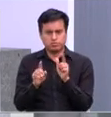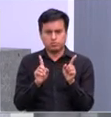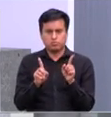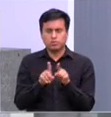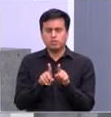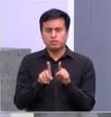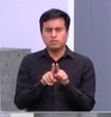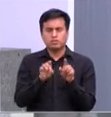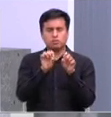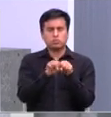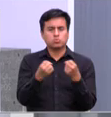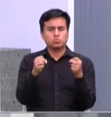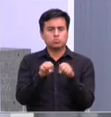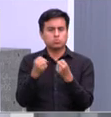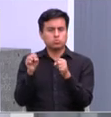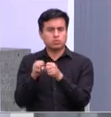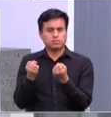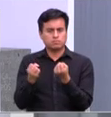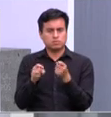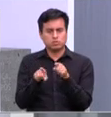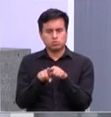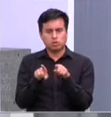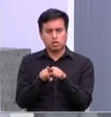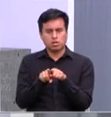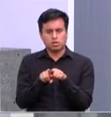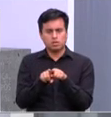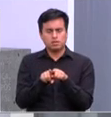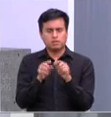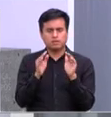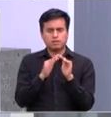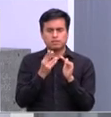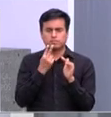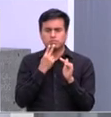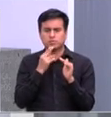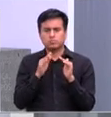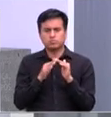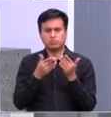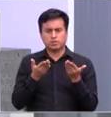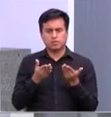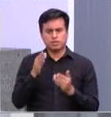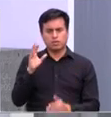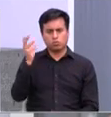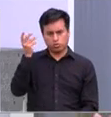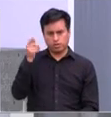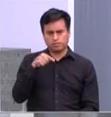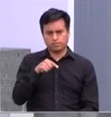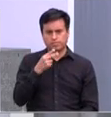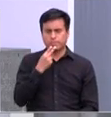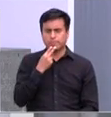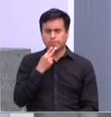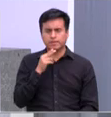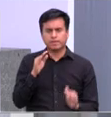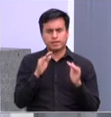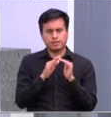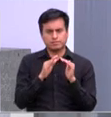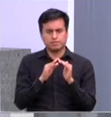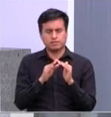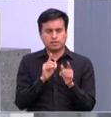esta ruptura entre la casa que habitamos, ecología, y la casa